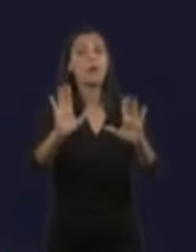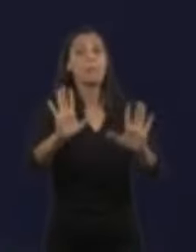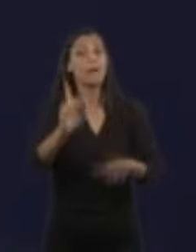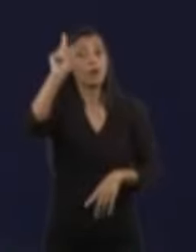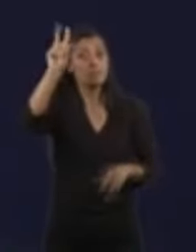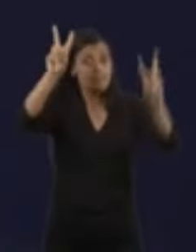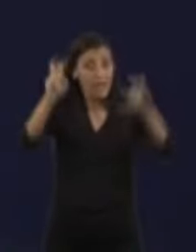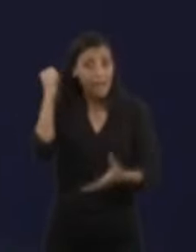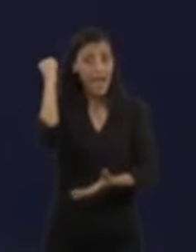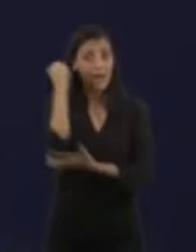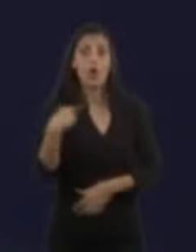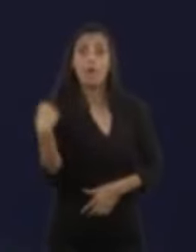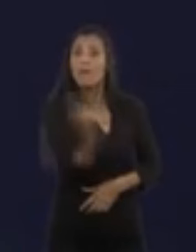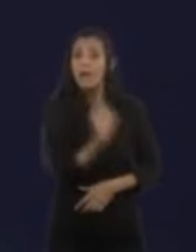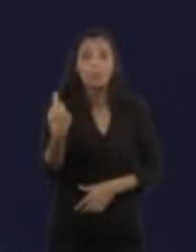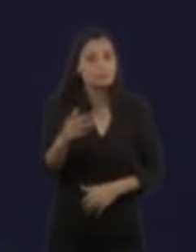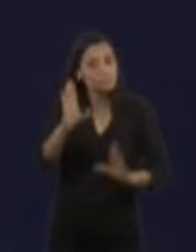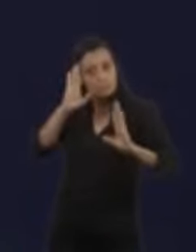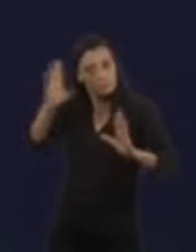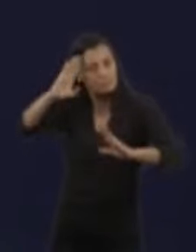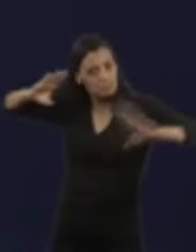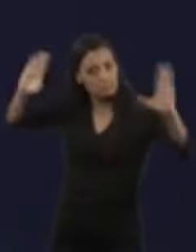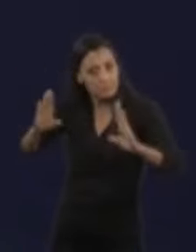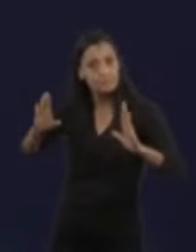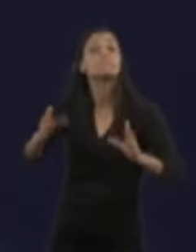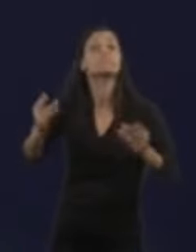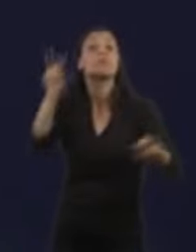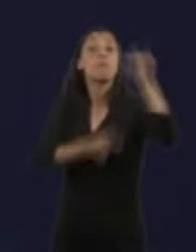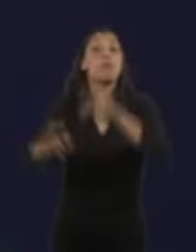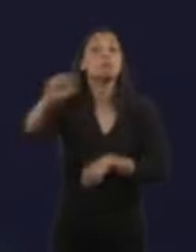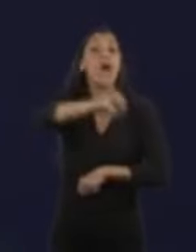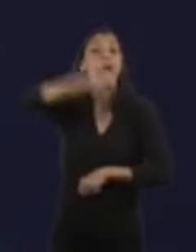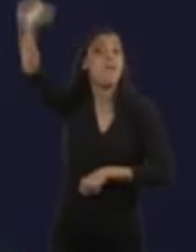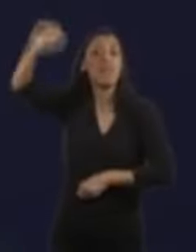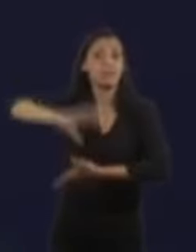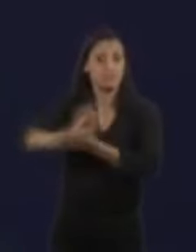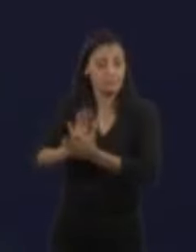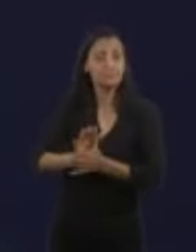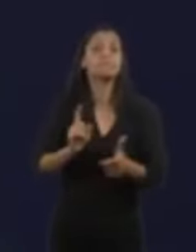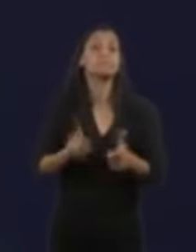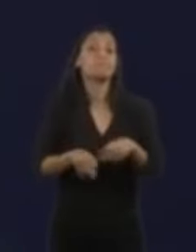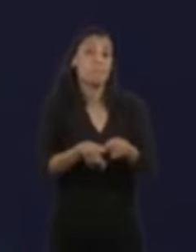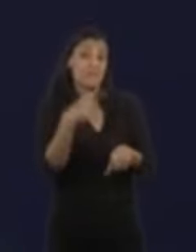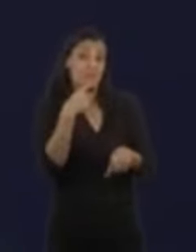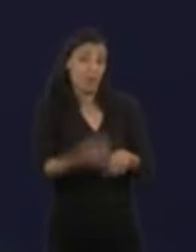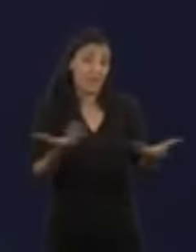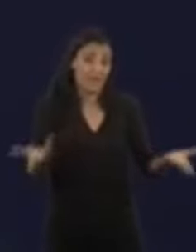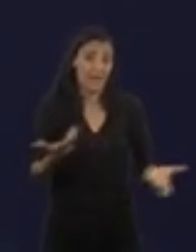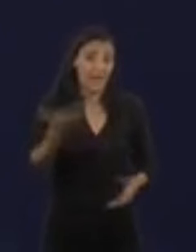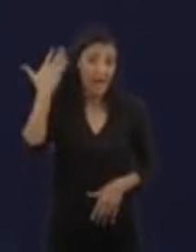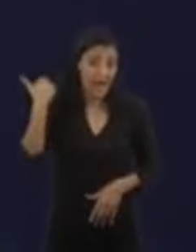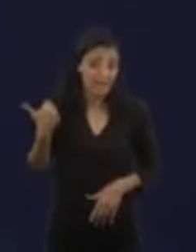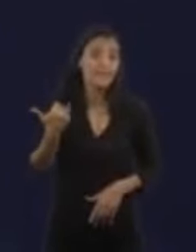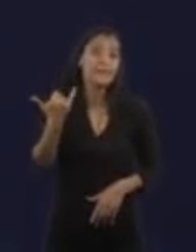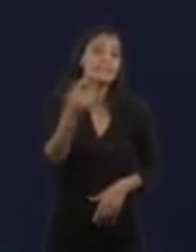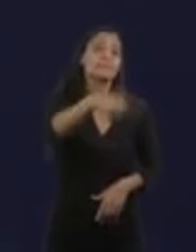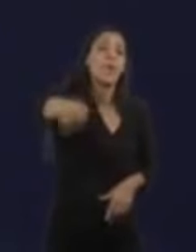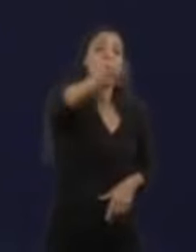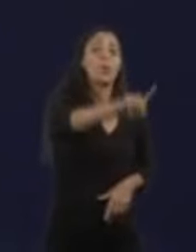estamos haciéndolo todo por la fulminar la inflación que como dije más allá después de alguna de algún título